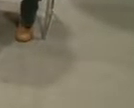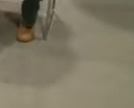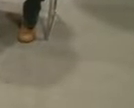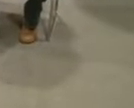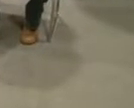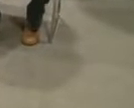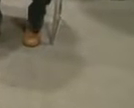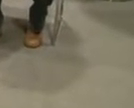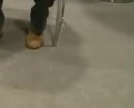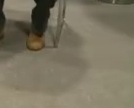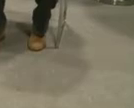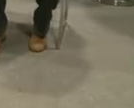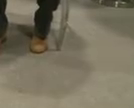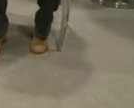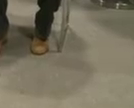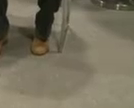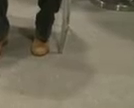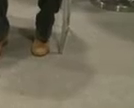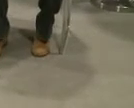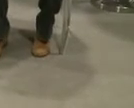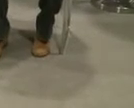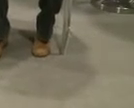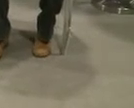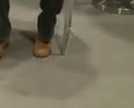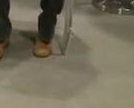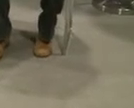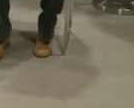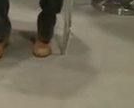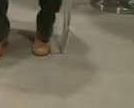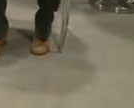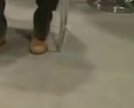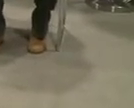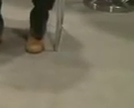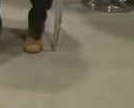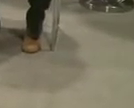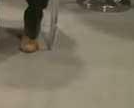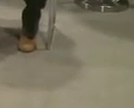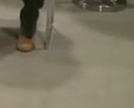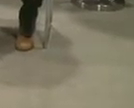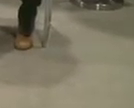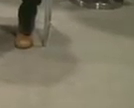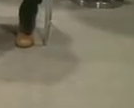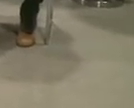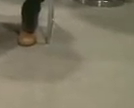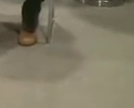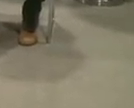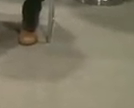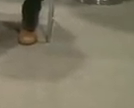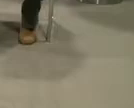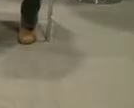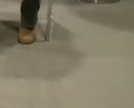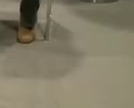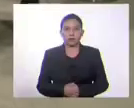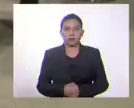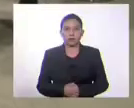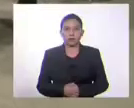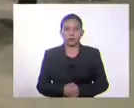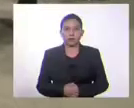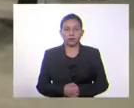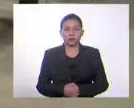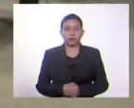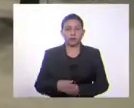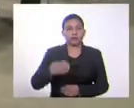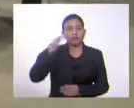Hola, bienvenidos a este espacio Aprendamos en Casa. Gracias a todas las personas que nos están acompañando a través de las